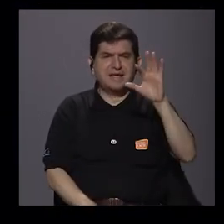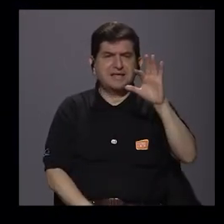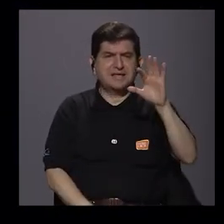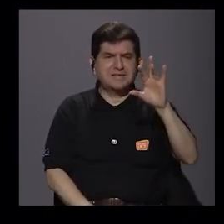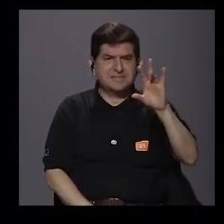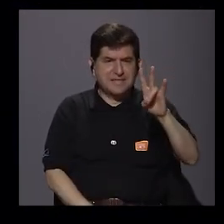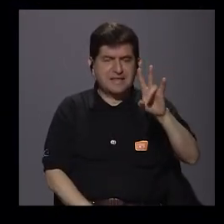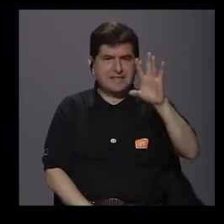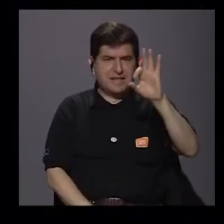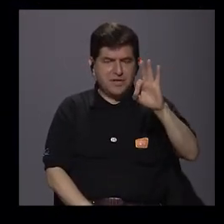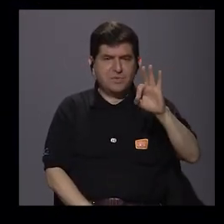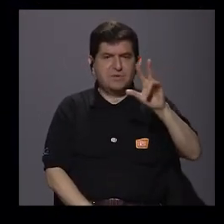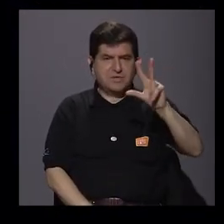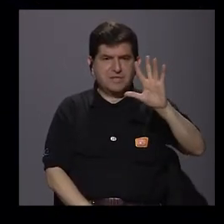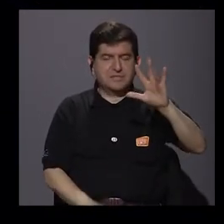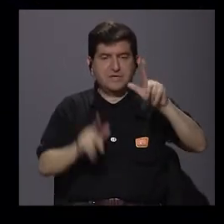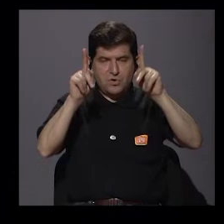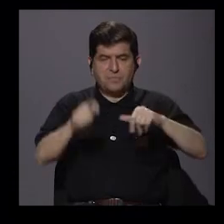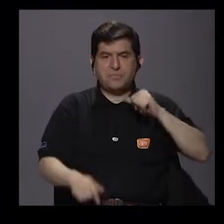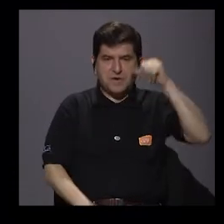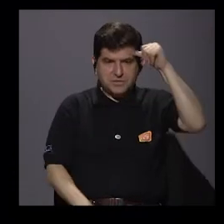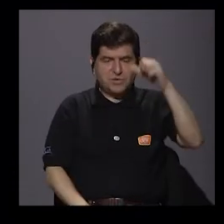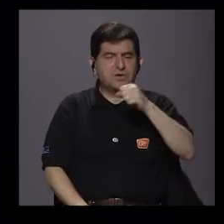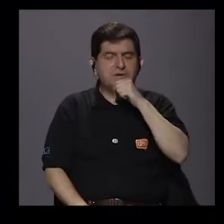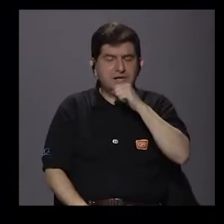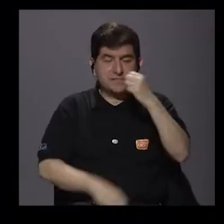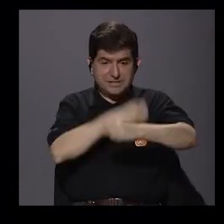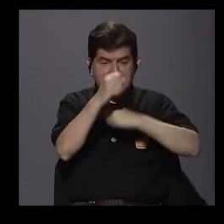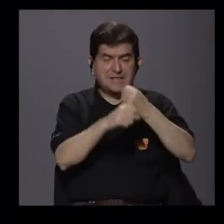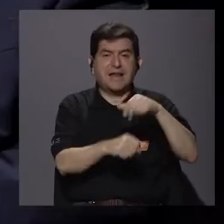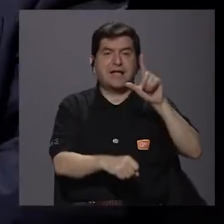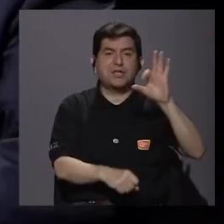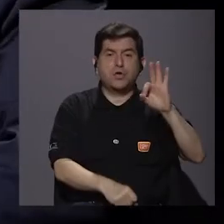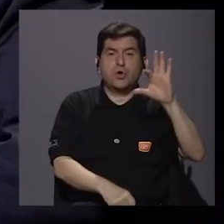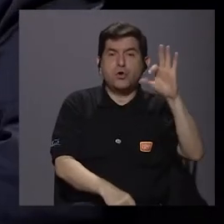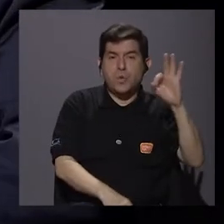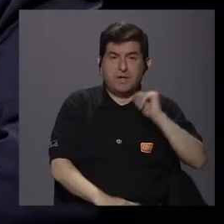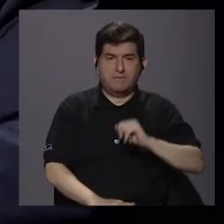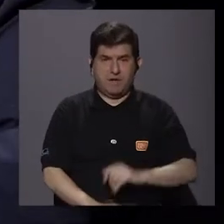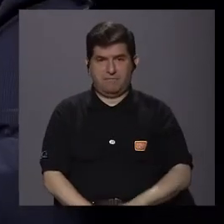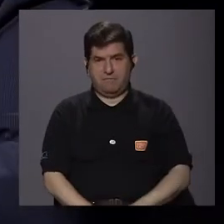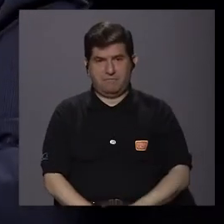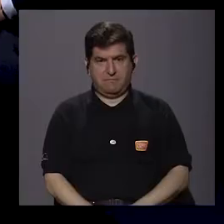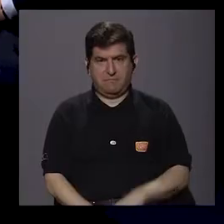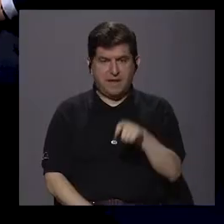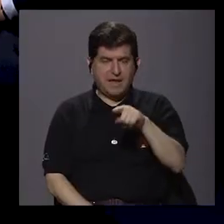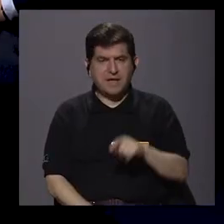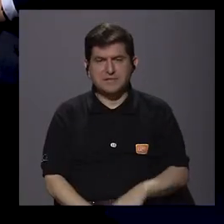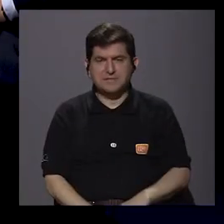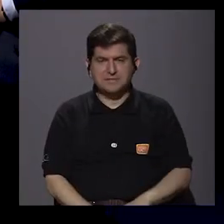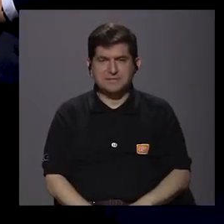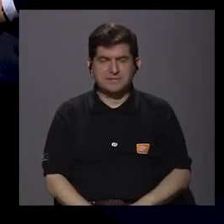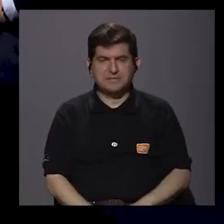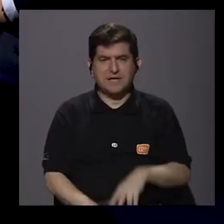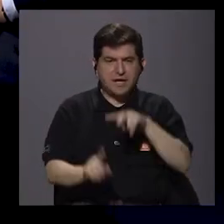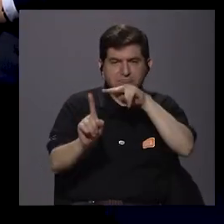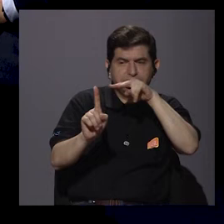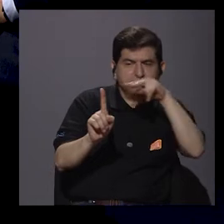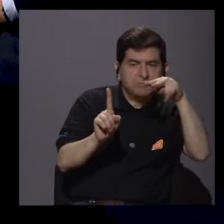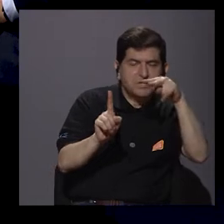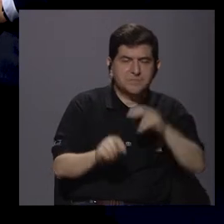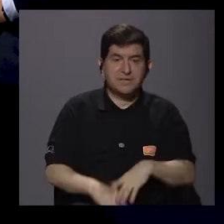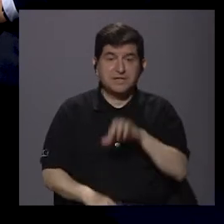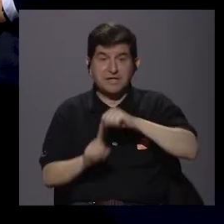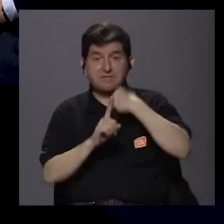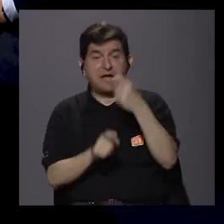7935 en torno a las personas adultas mayores se crean un 99 como como esa vista desea